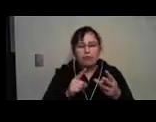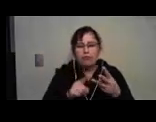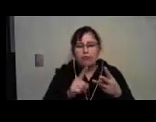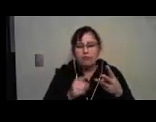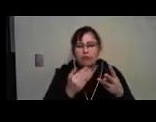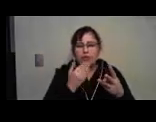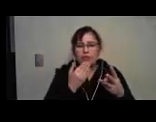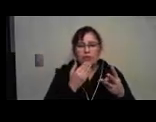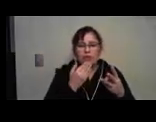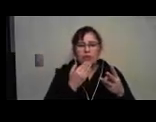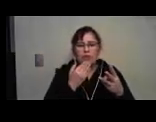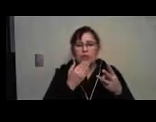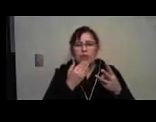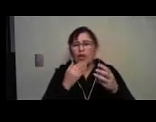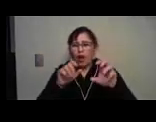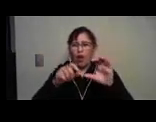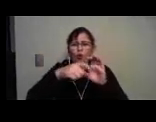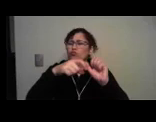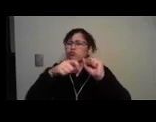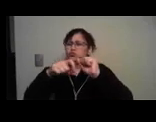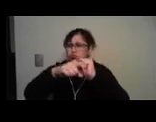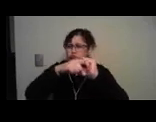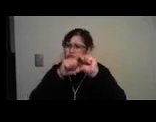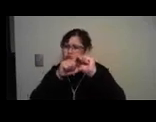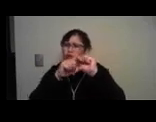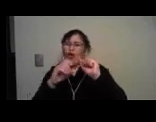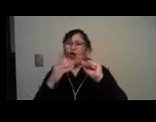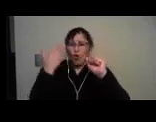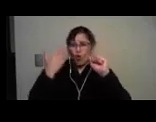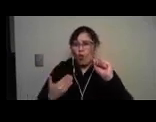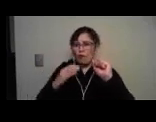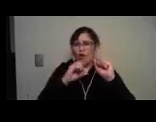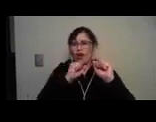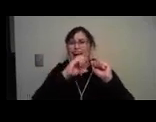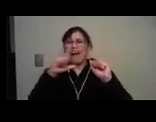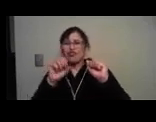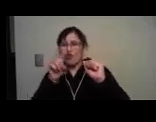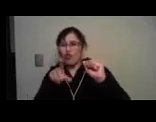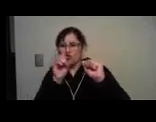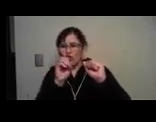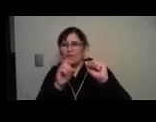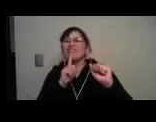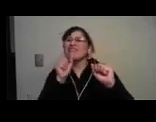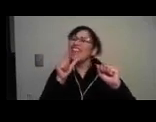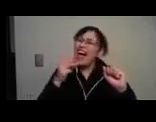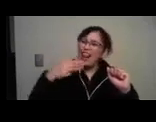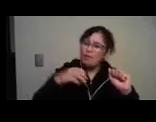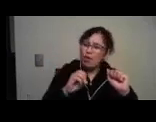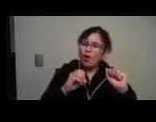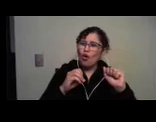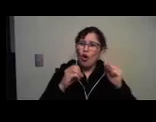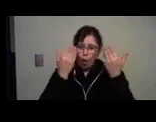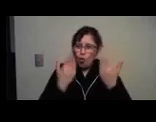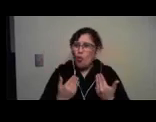cuerpo calloso, ya, el núcleo anterior del tálamo también, como les contaba, ya, los cuerpos mamilares, o que